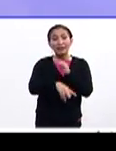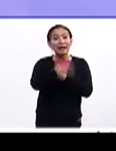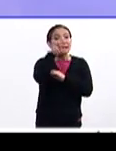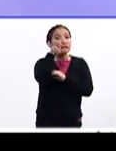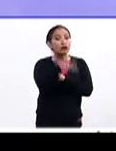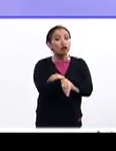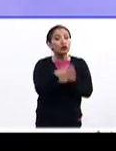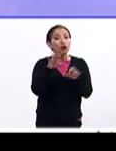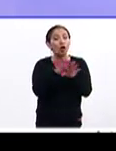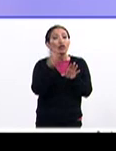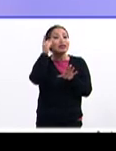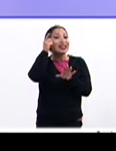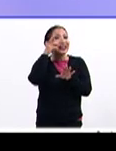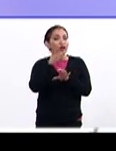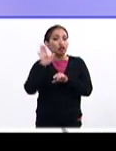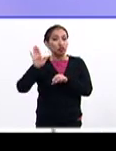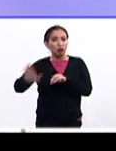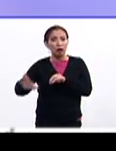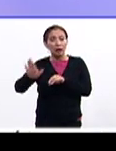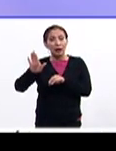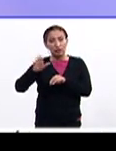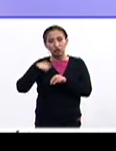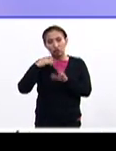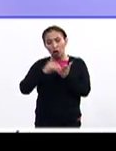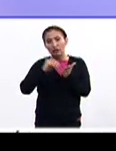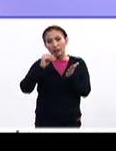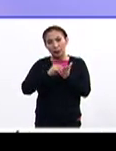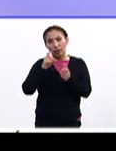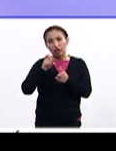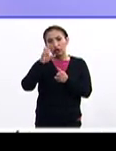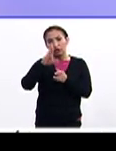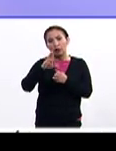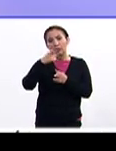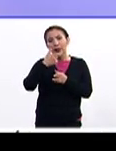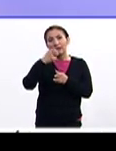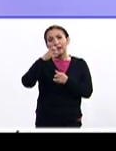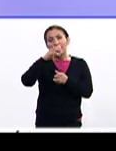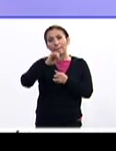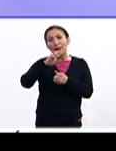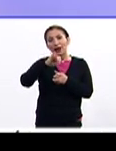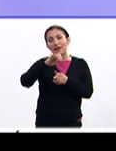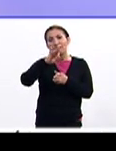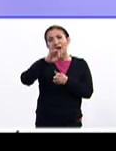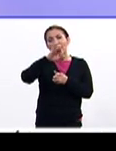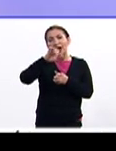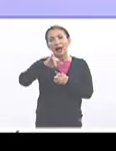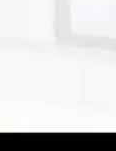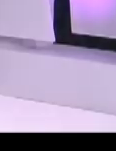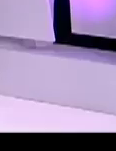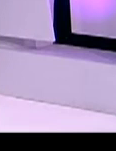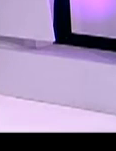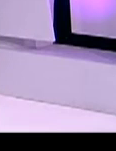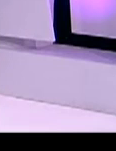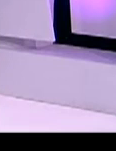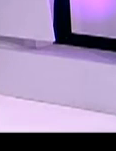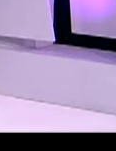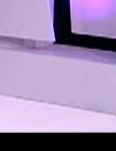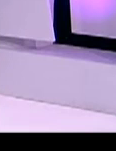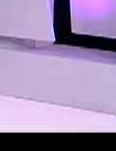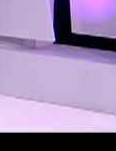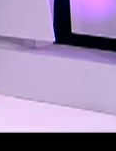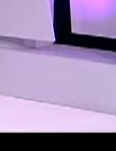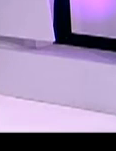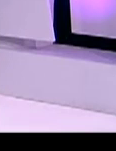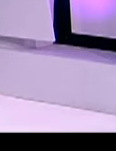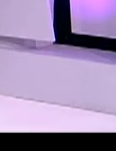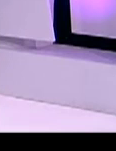genera con el director vigente, que es el doctor Germán Fajardo Dolci. Y les